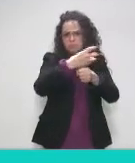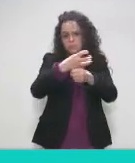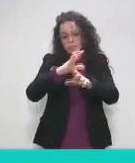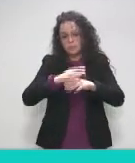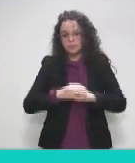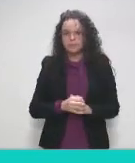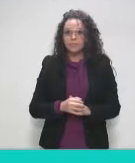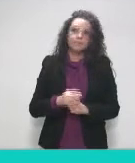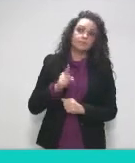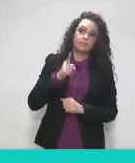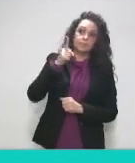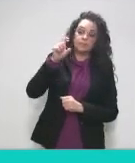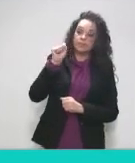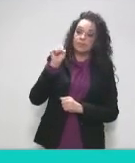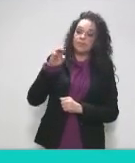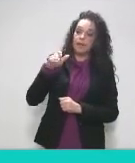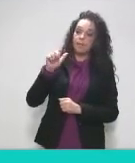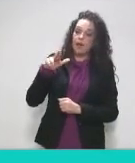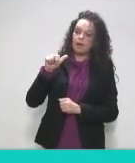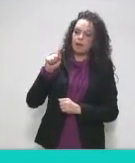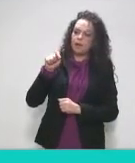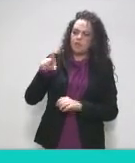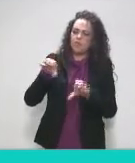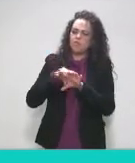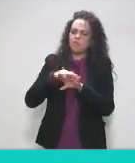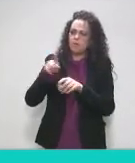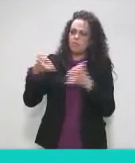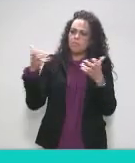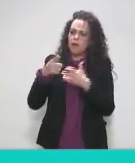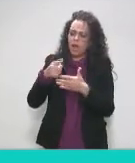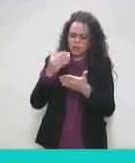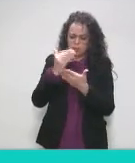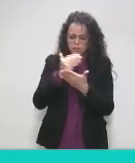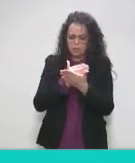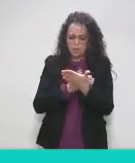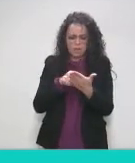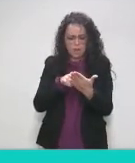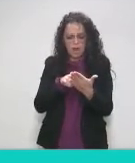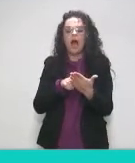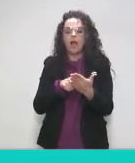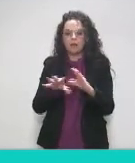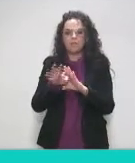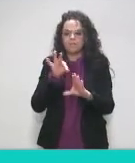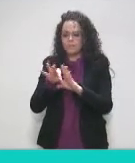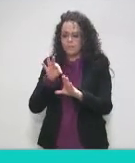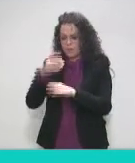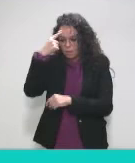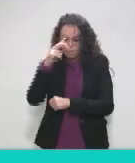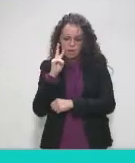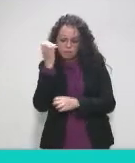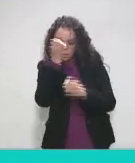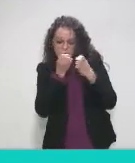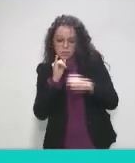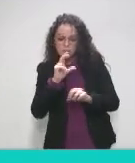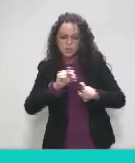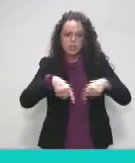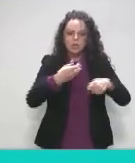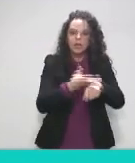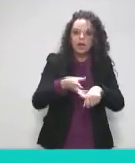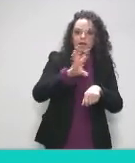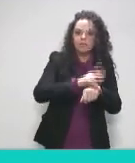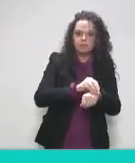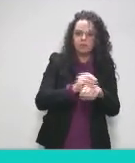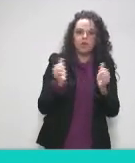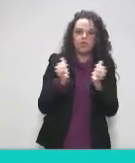mientras en este asunto clasificó la información por tratarse de una autorización provisional en el diverso folio